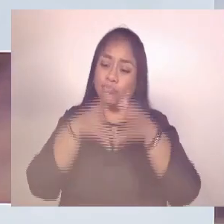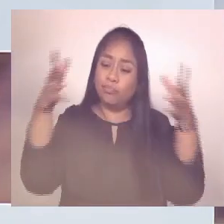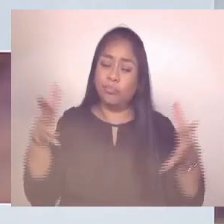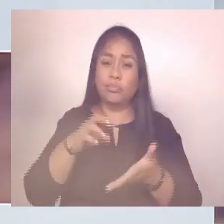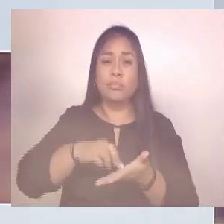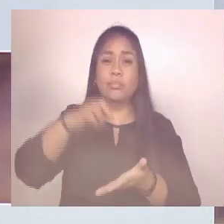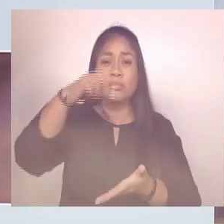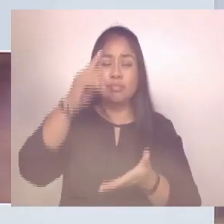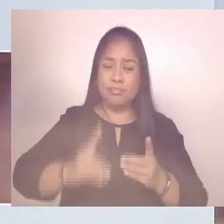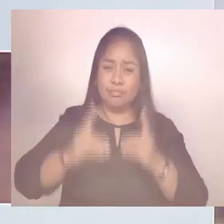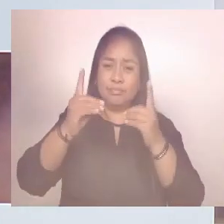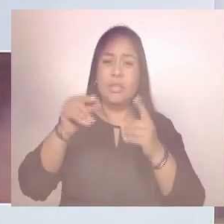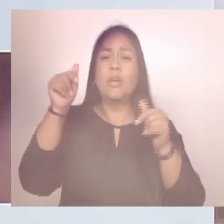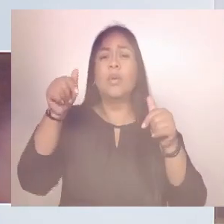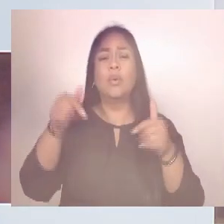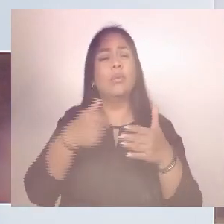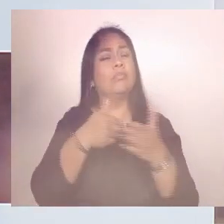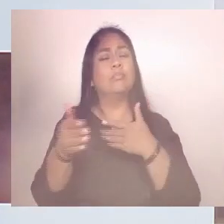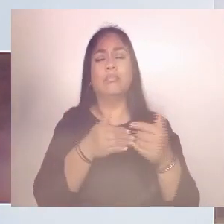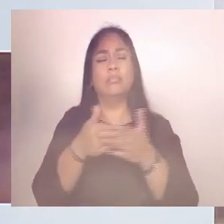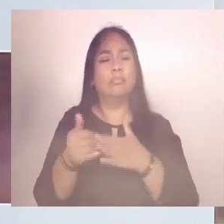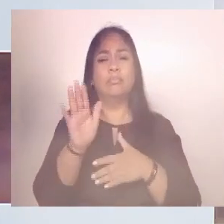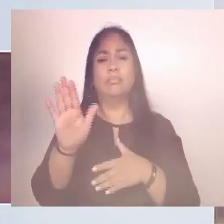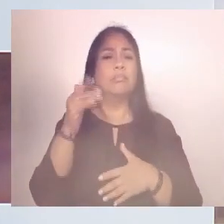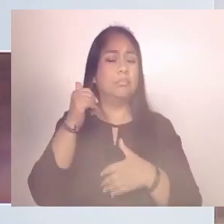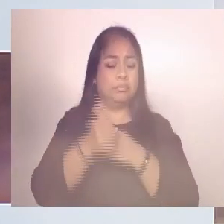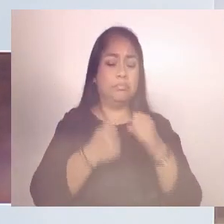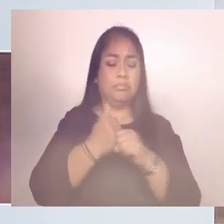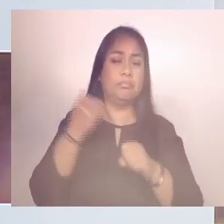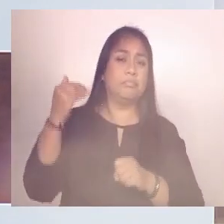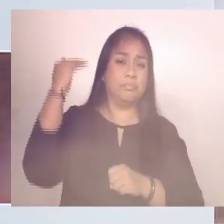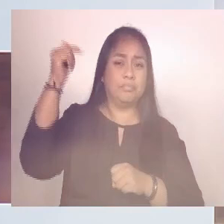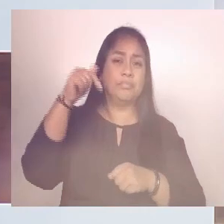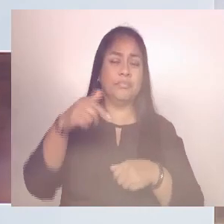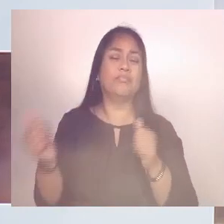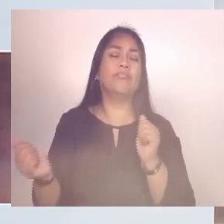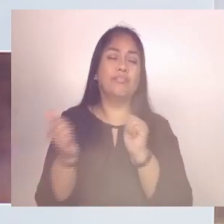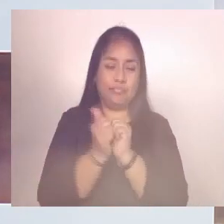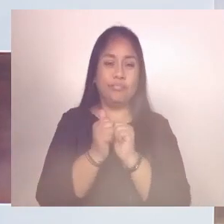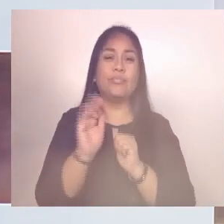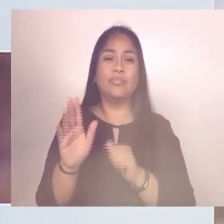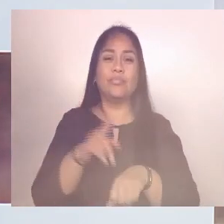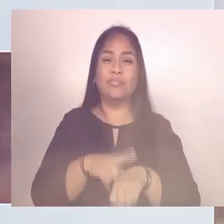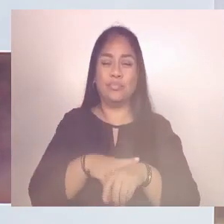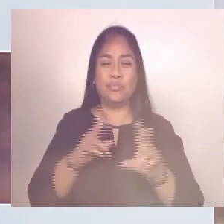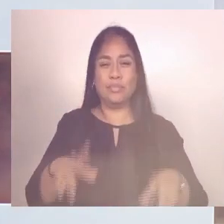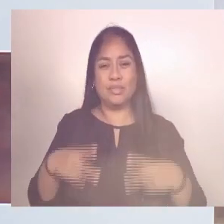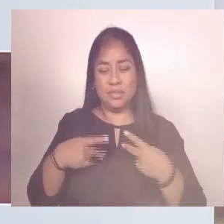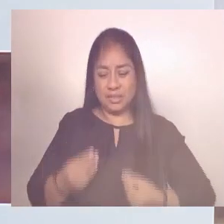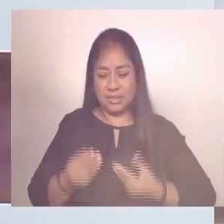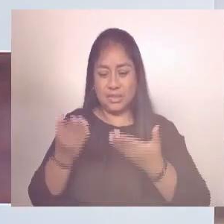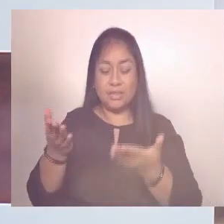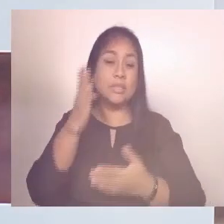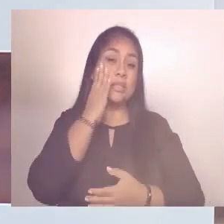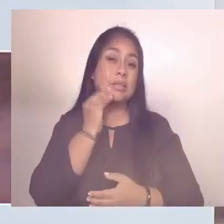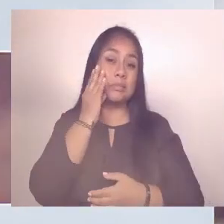sin importar la edad, es momento de acompañarlos en esta etapa de su vida, aportando la experiencia que